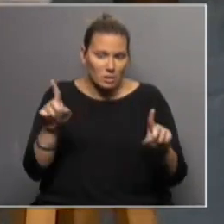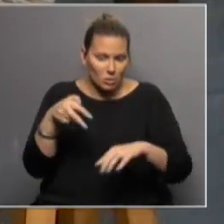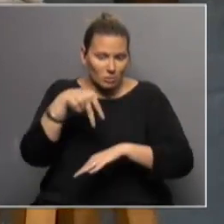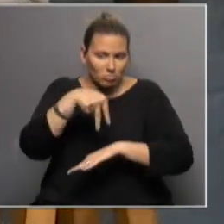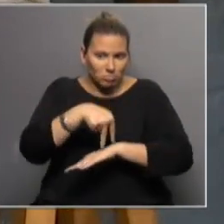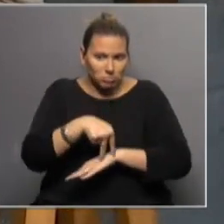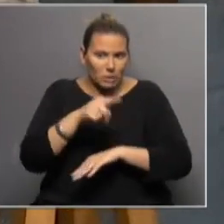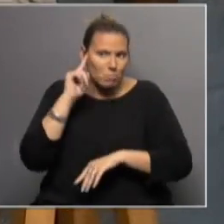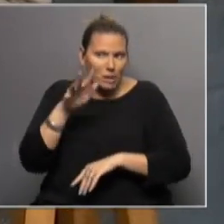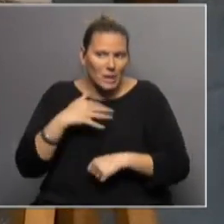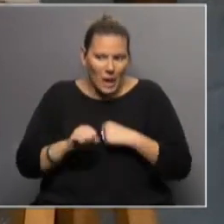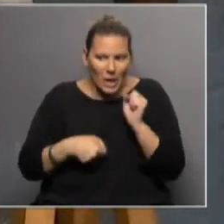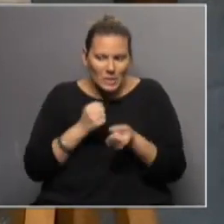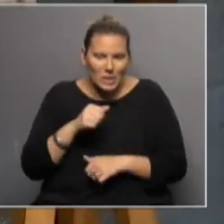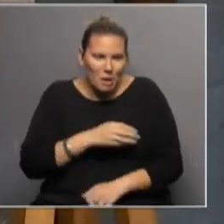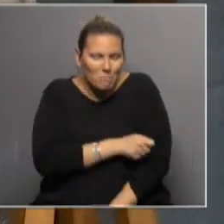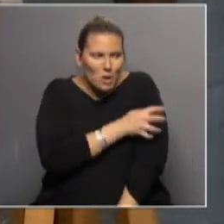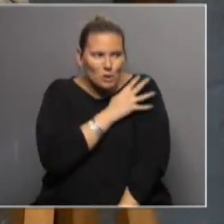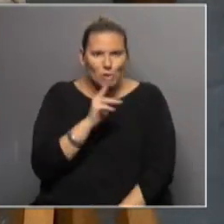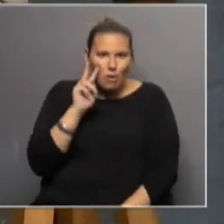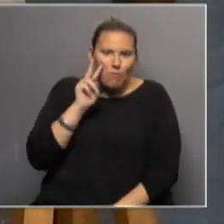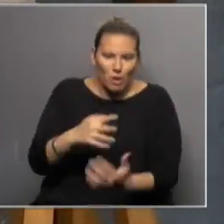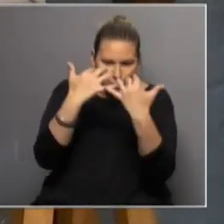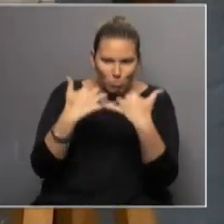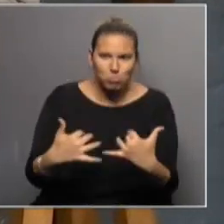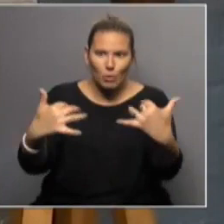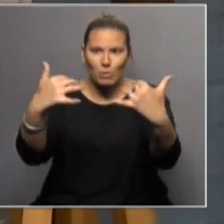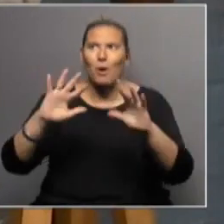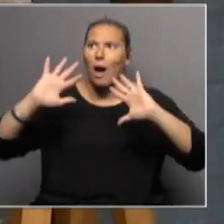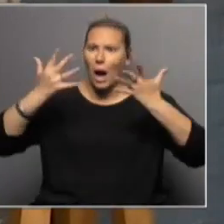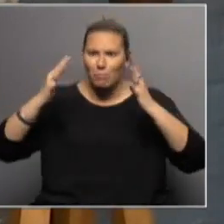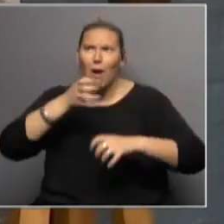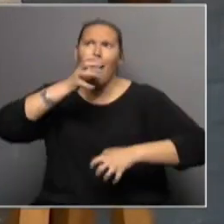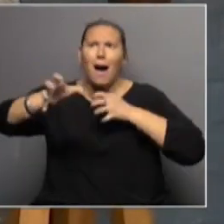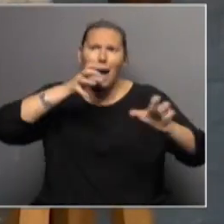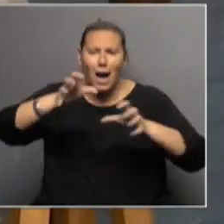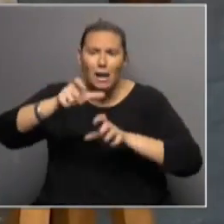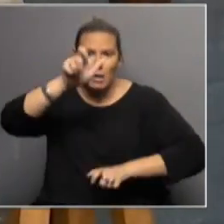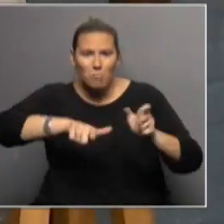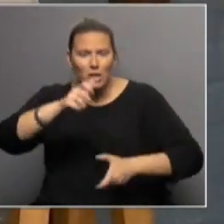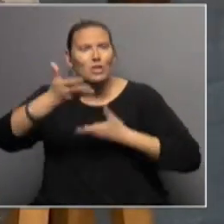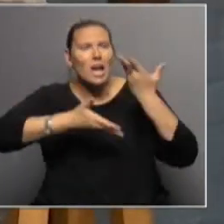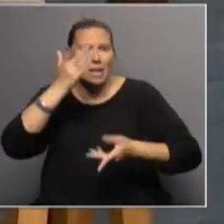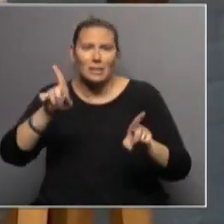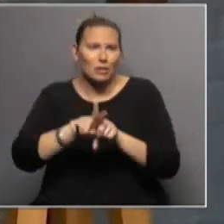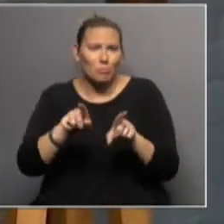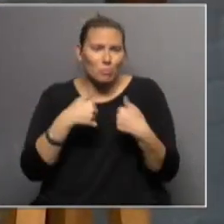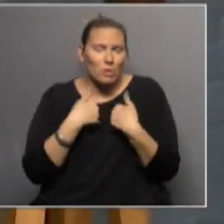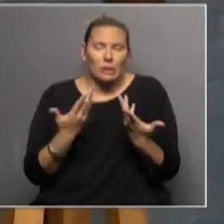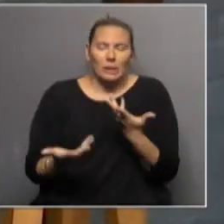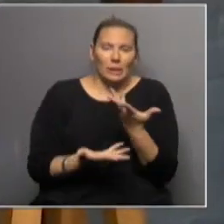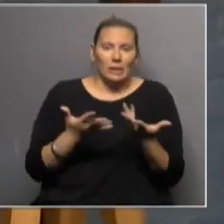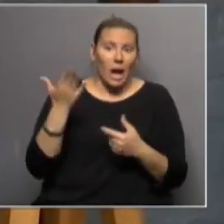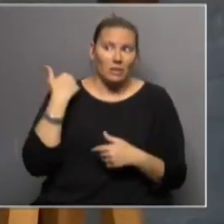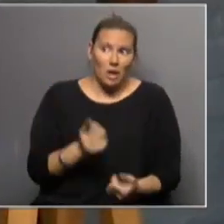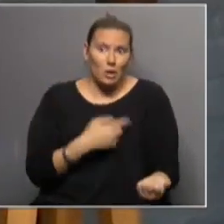imagínate la ansiedad, la emoción, el encontrarte con el público, con el aplauso, con el grito, con la gente cantando tus canciones, que era algo a lo que